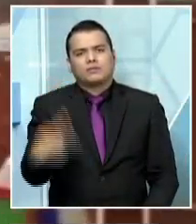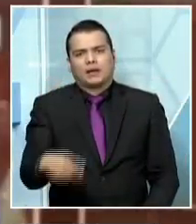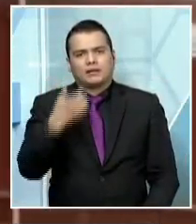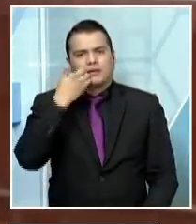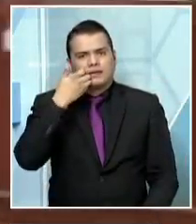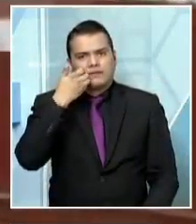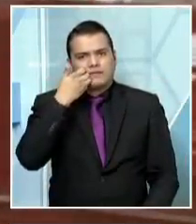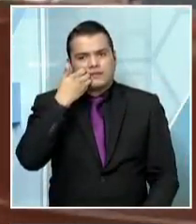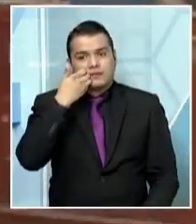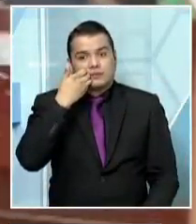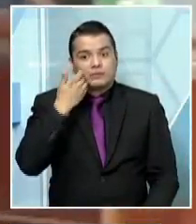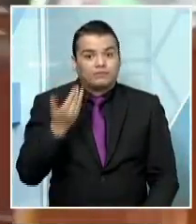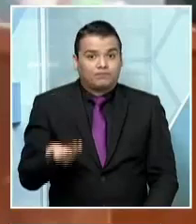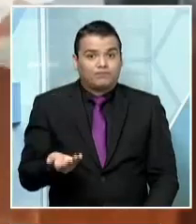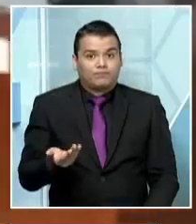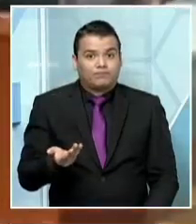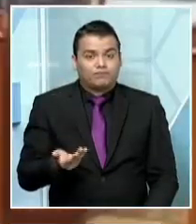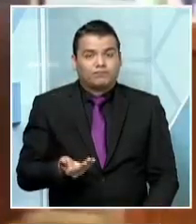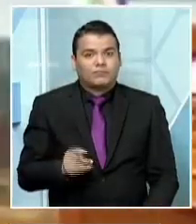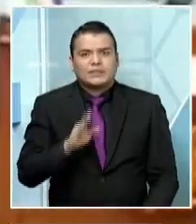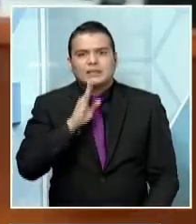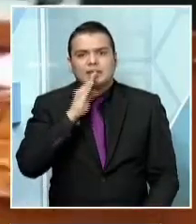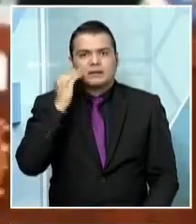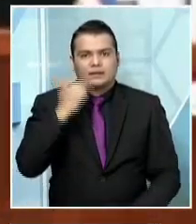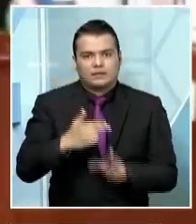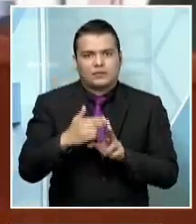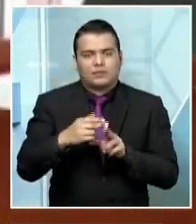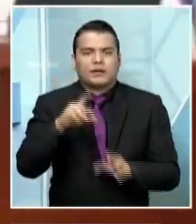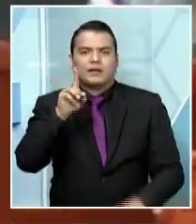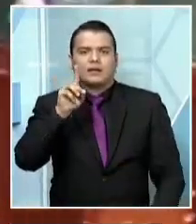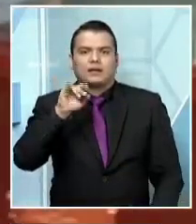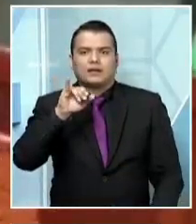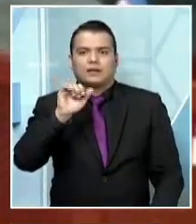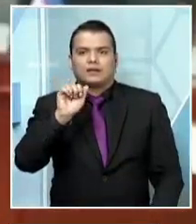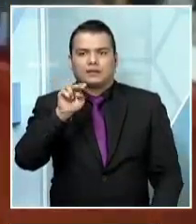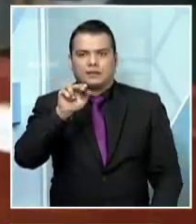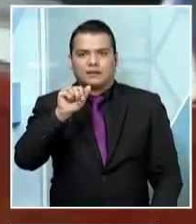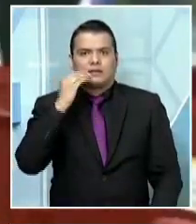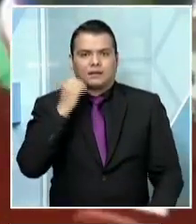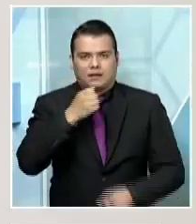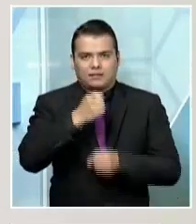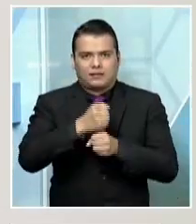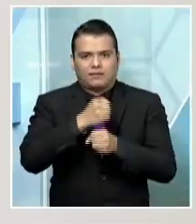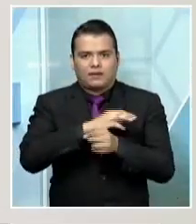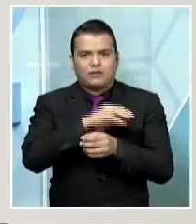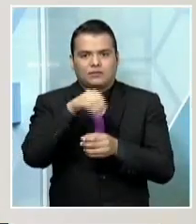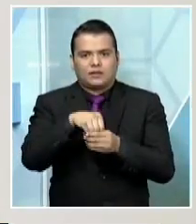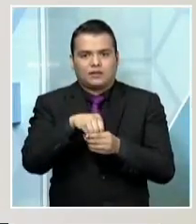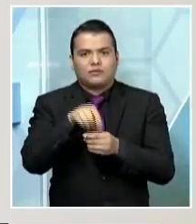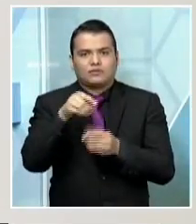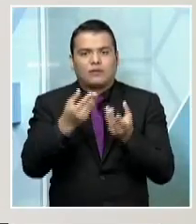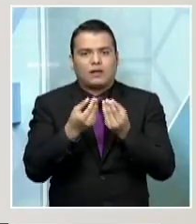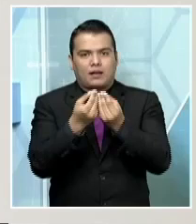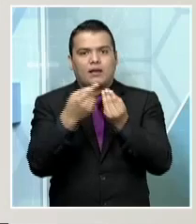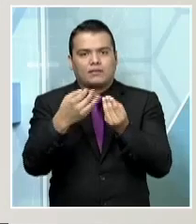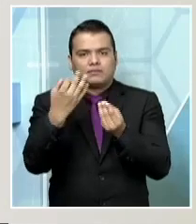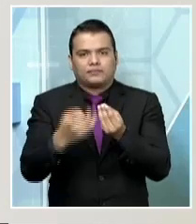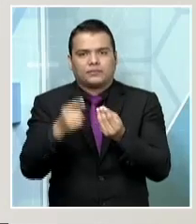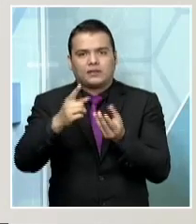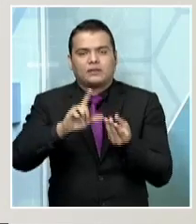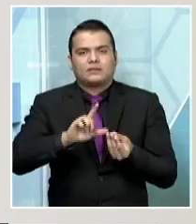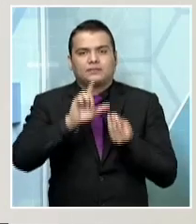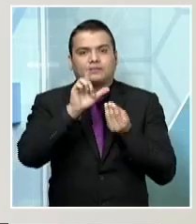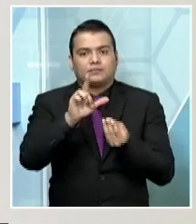su reapertura. Entre los cabildantes se trata de Diana Rojas, del Partido Liberal. En general me siento bien. Sigo pues con todas